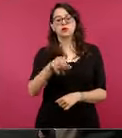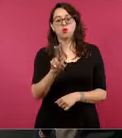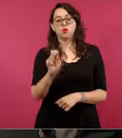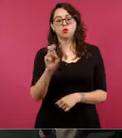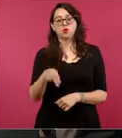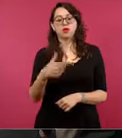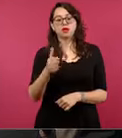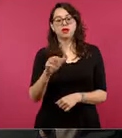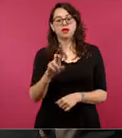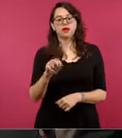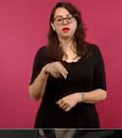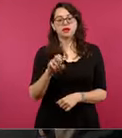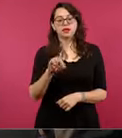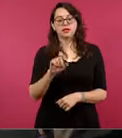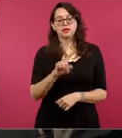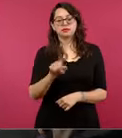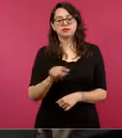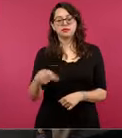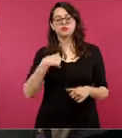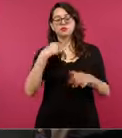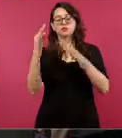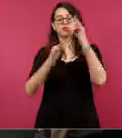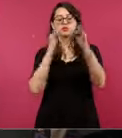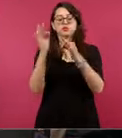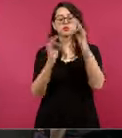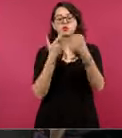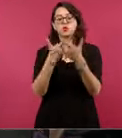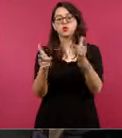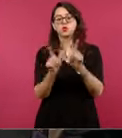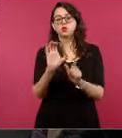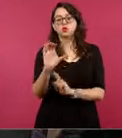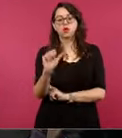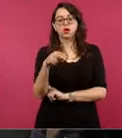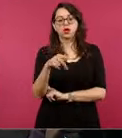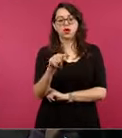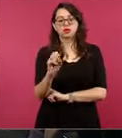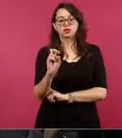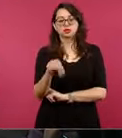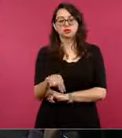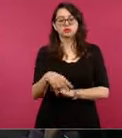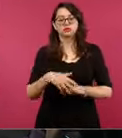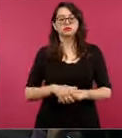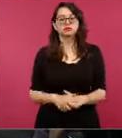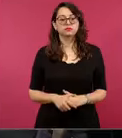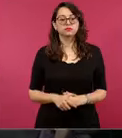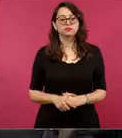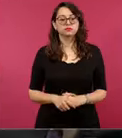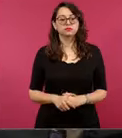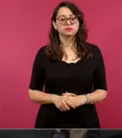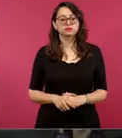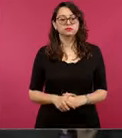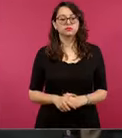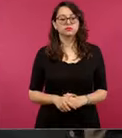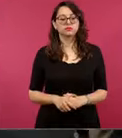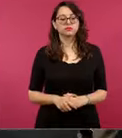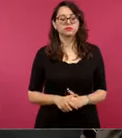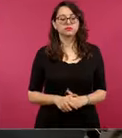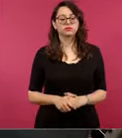Grupo Cantón, Tabasco Hoy, Campeche Hoy y Quintana Roo, de Grupo Cantón. Voy a levantar acá para que podamos